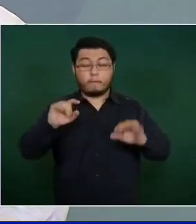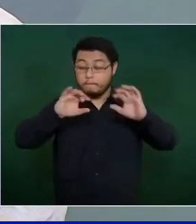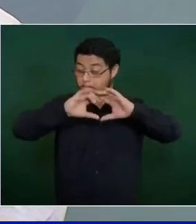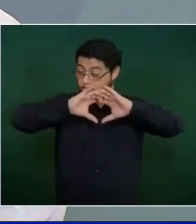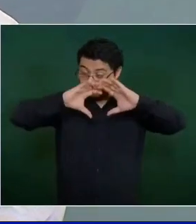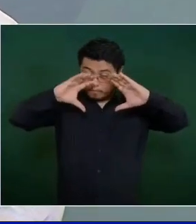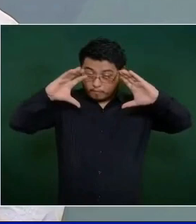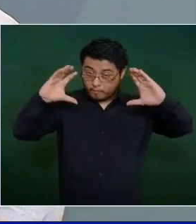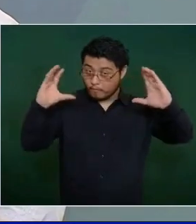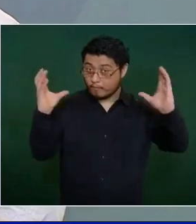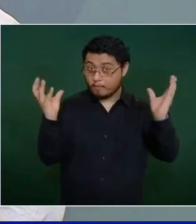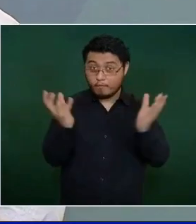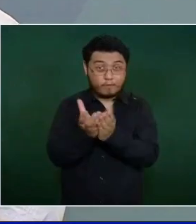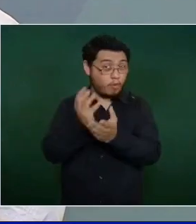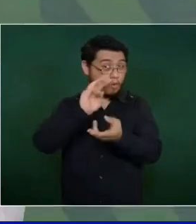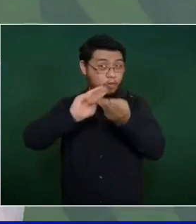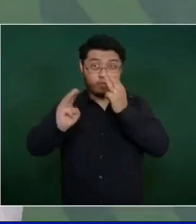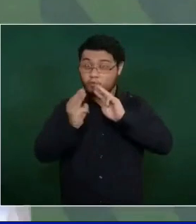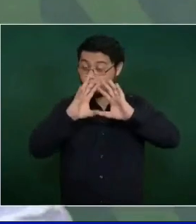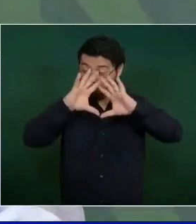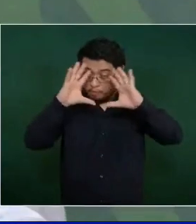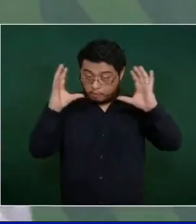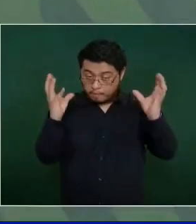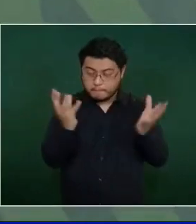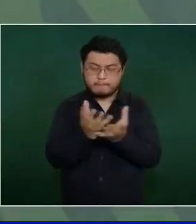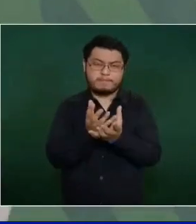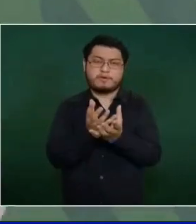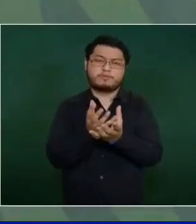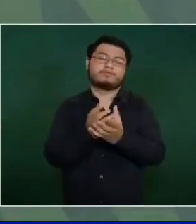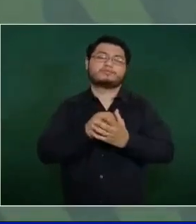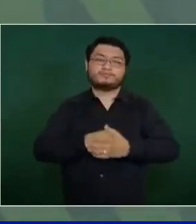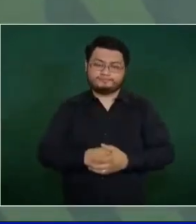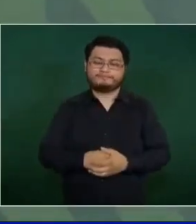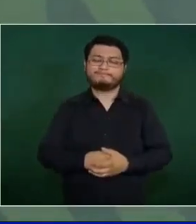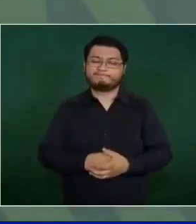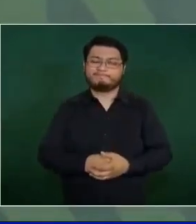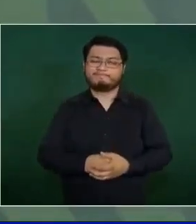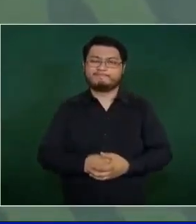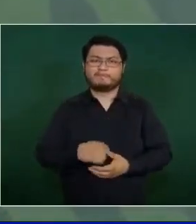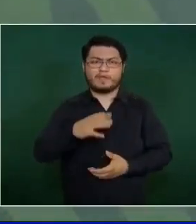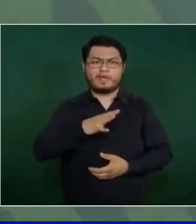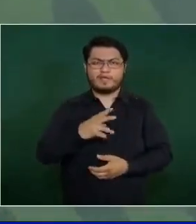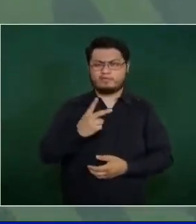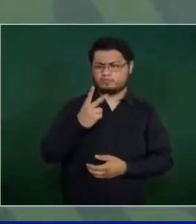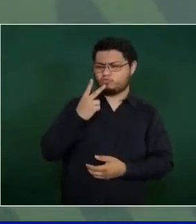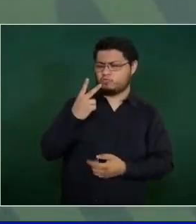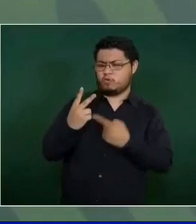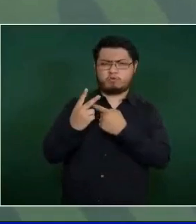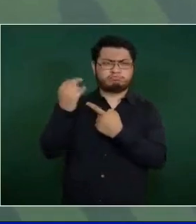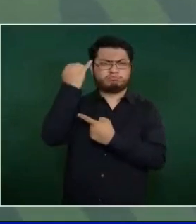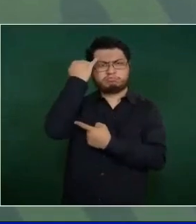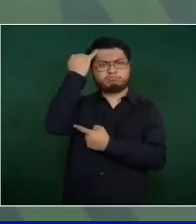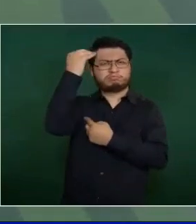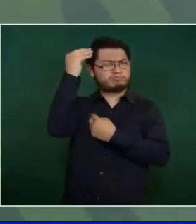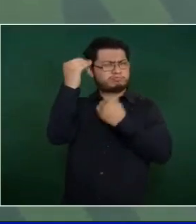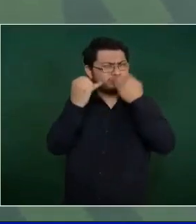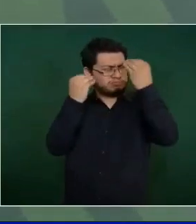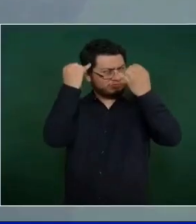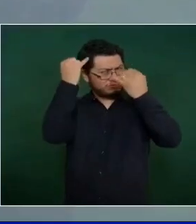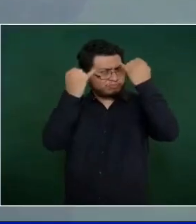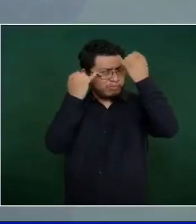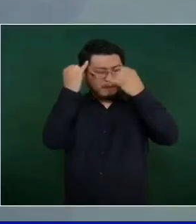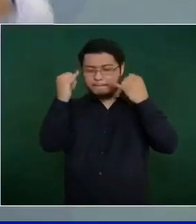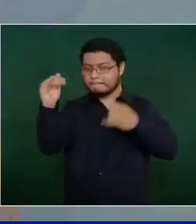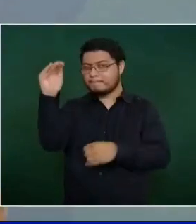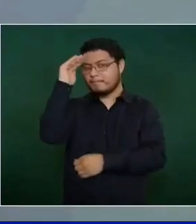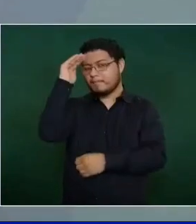Y eso ha sido la historia. Y hay dos grandes corrientes de pensamiento en la